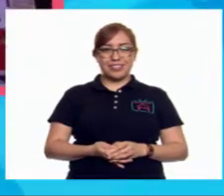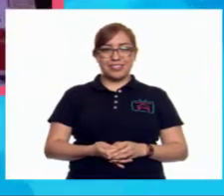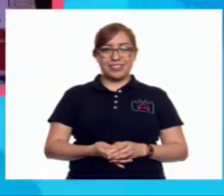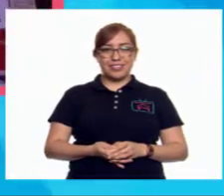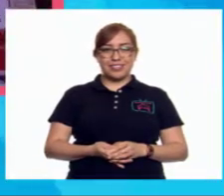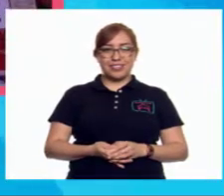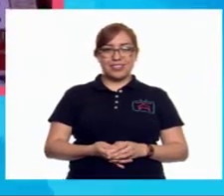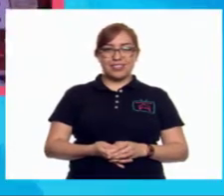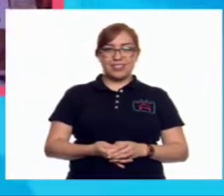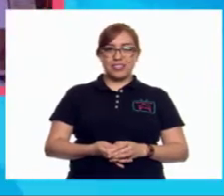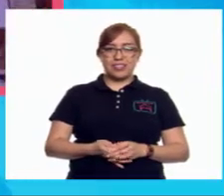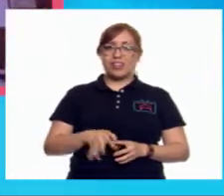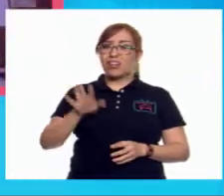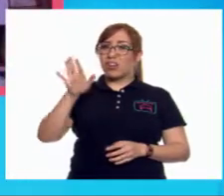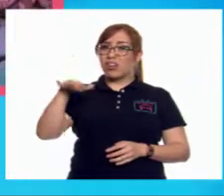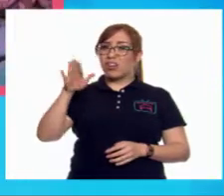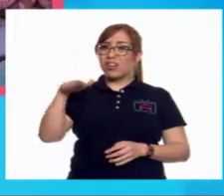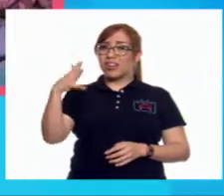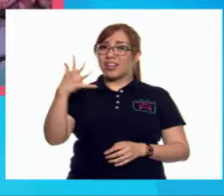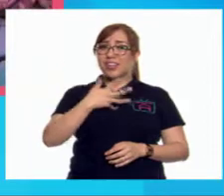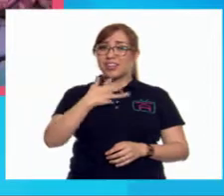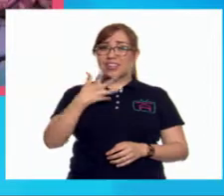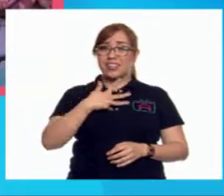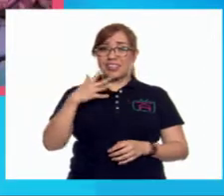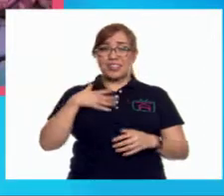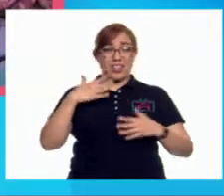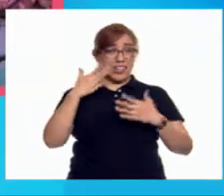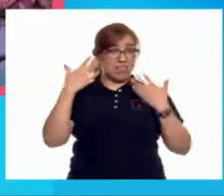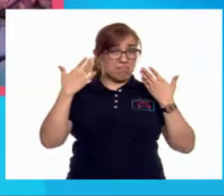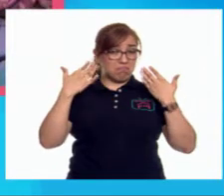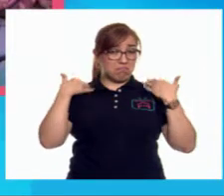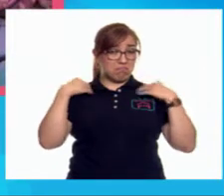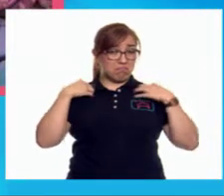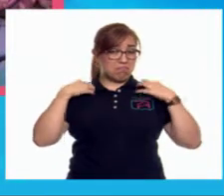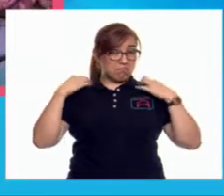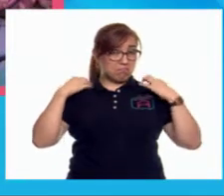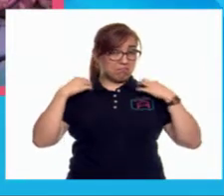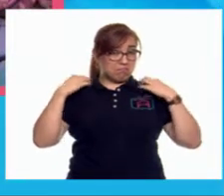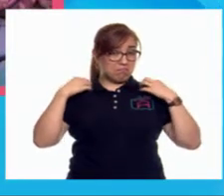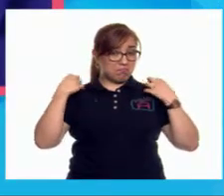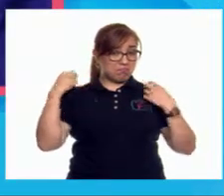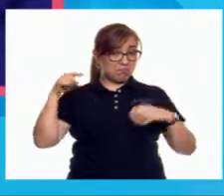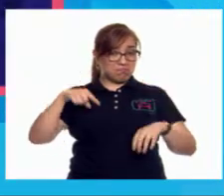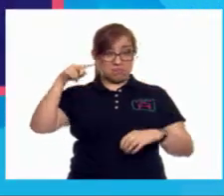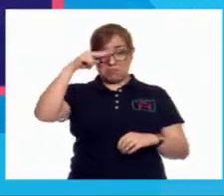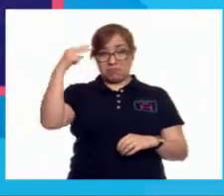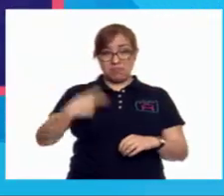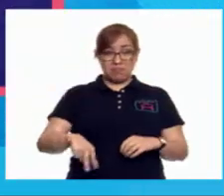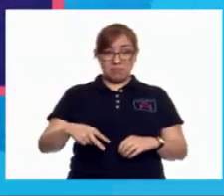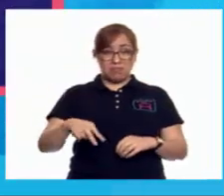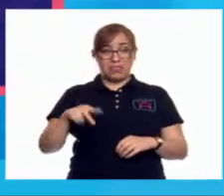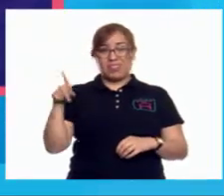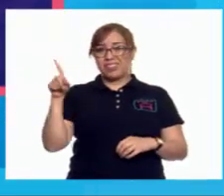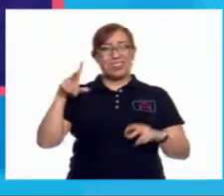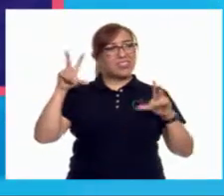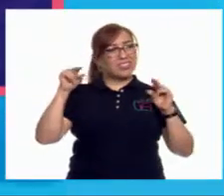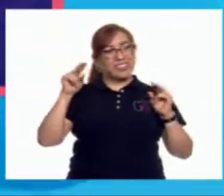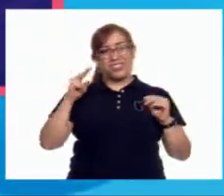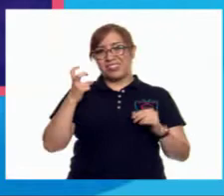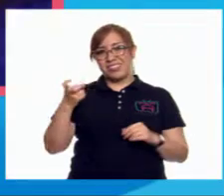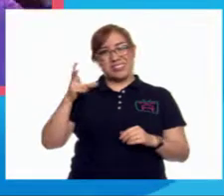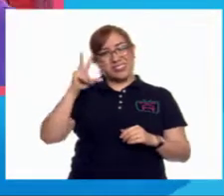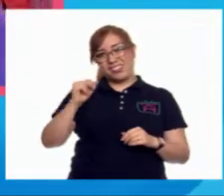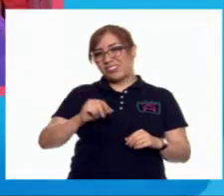Oiga, ¿tiene la camiseta de la selección? Uy, esa sí ya se me terminó. Pero tengo esta, mira. No, quiero la de la